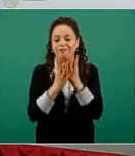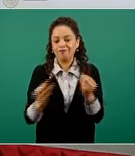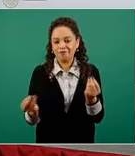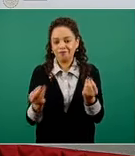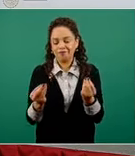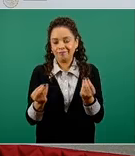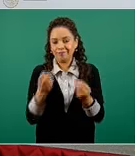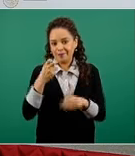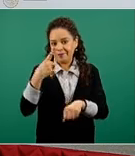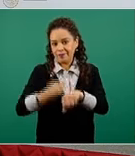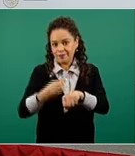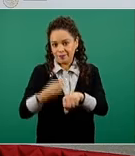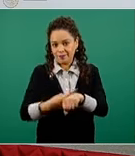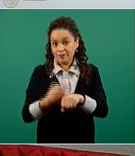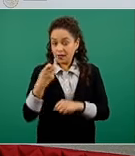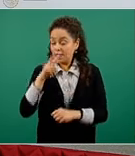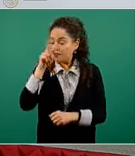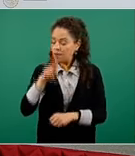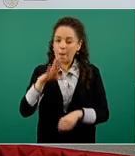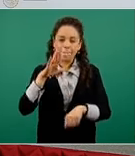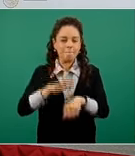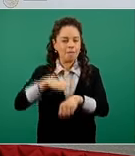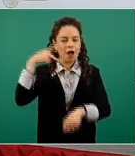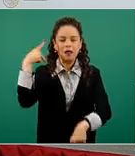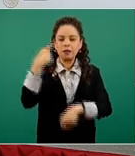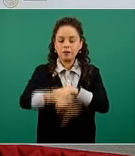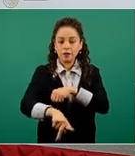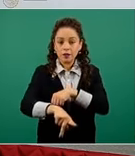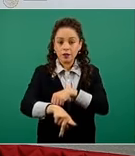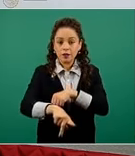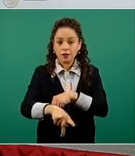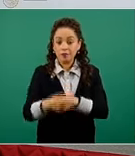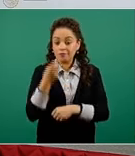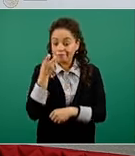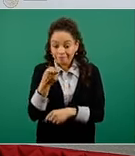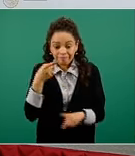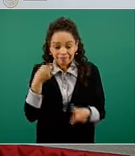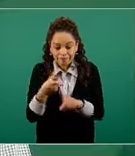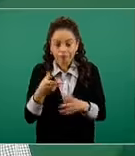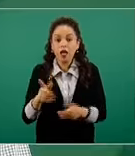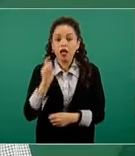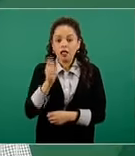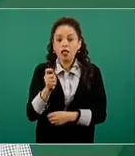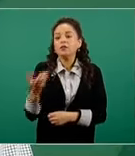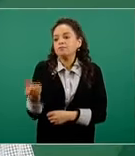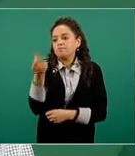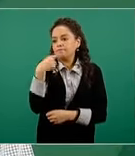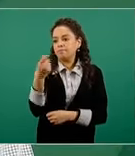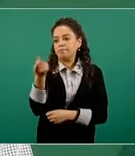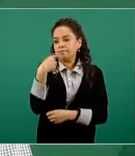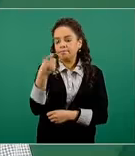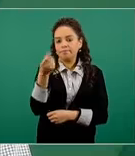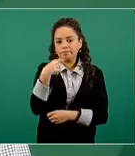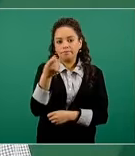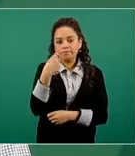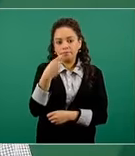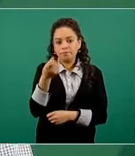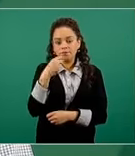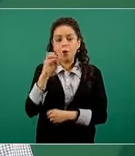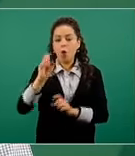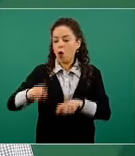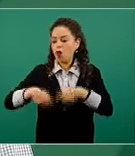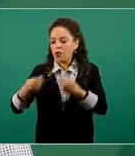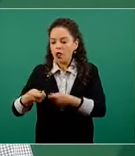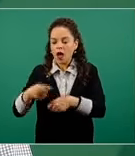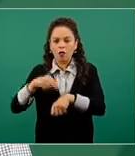Entonces, ese es realmente el riesgo de, en su momento, tomar medicamentos o prescribir medicamentos